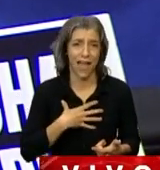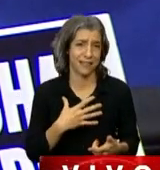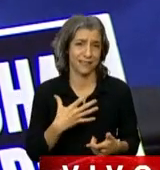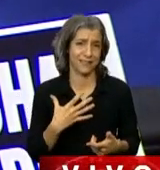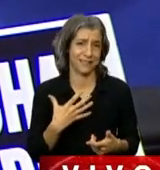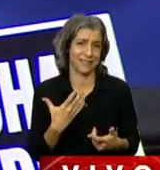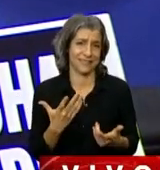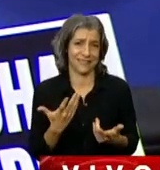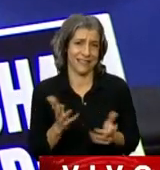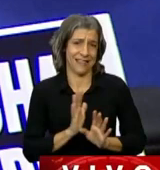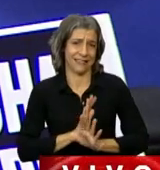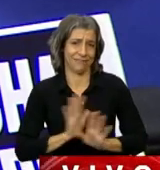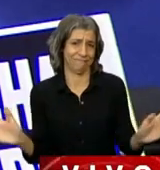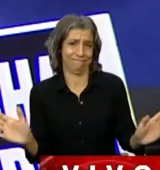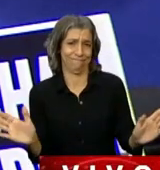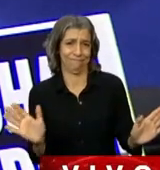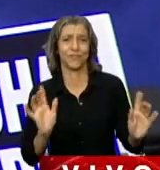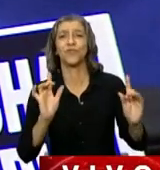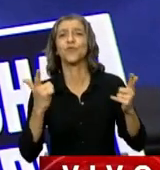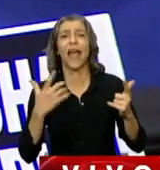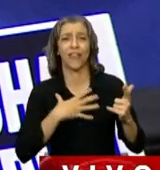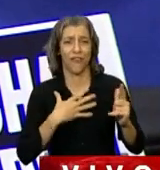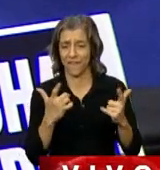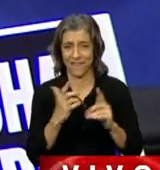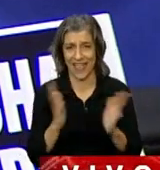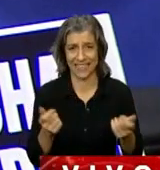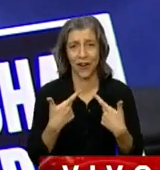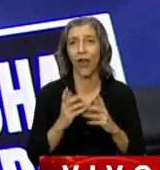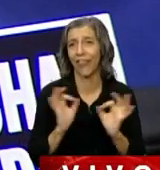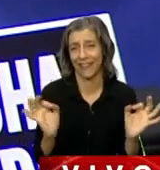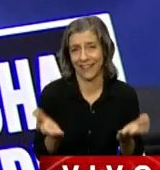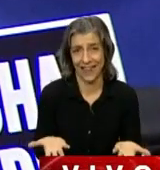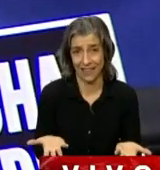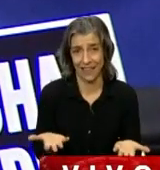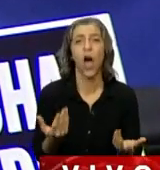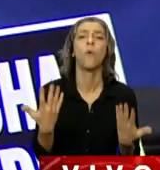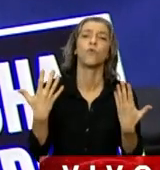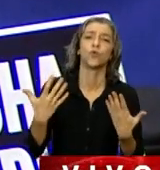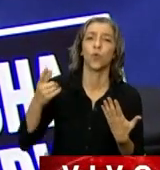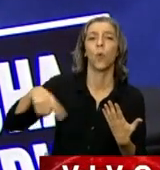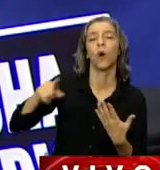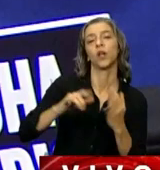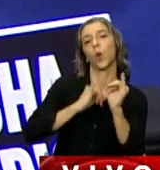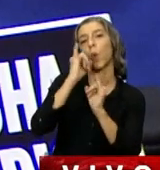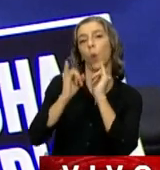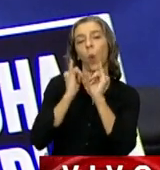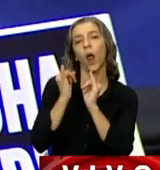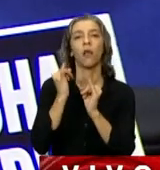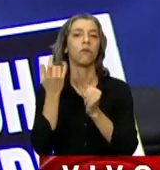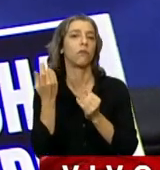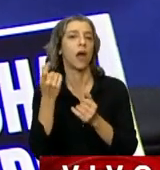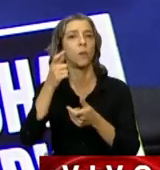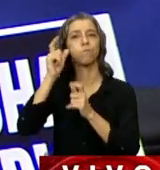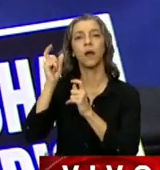cara. Y por supuesto, acá muchos contaron relatos sobre cómo